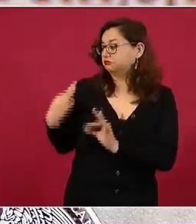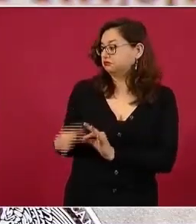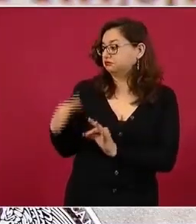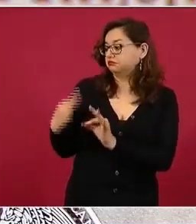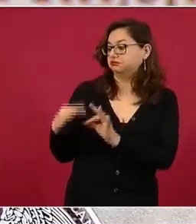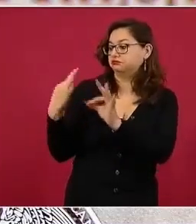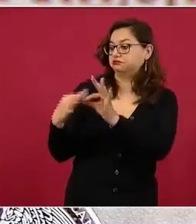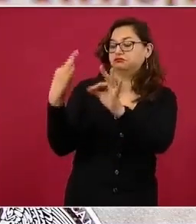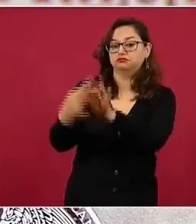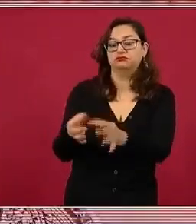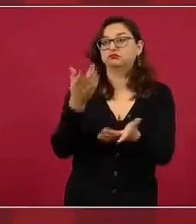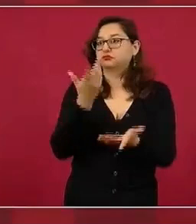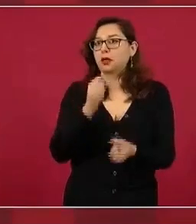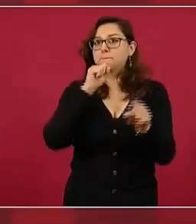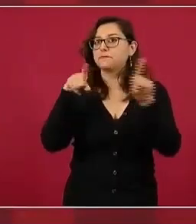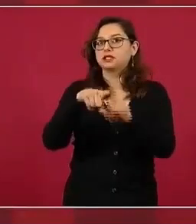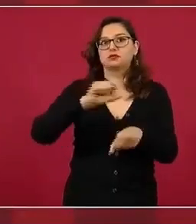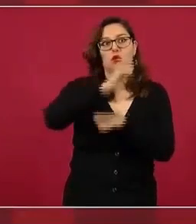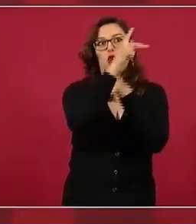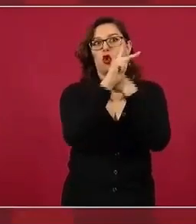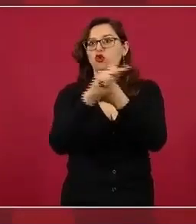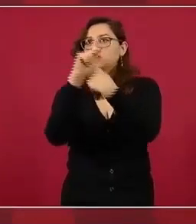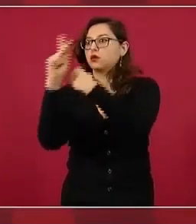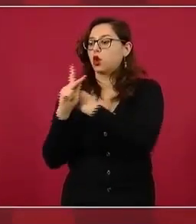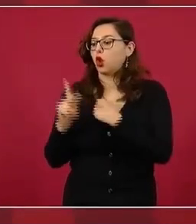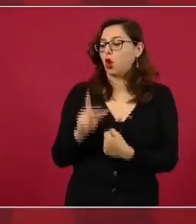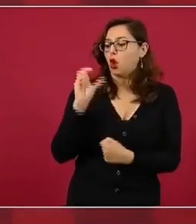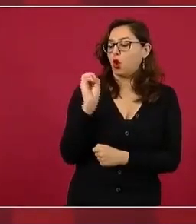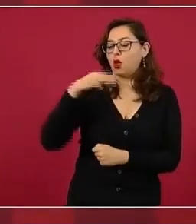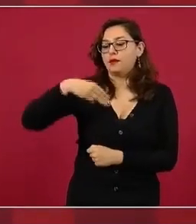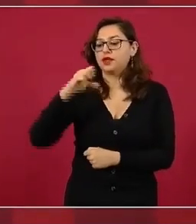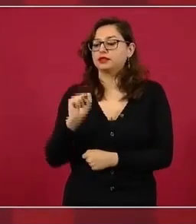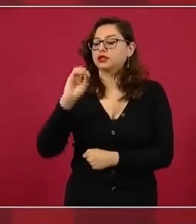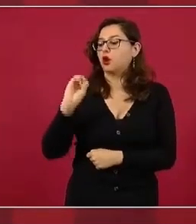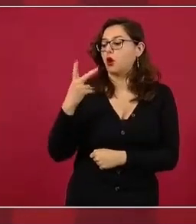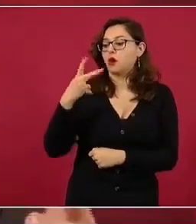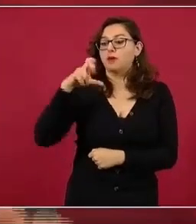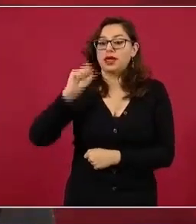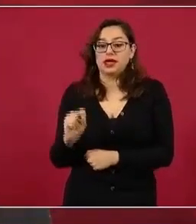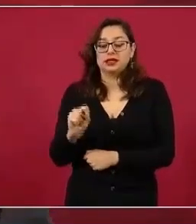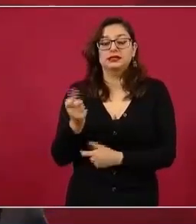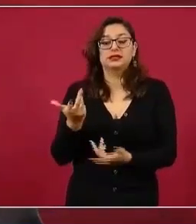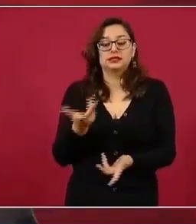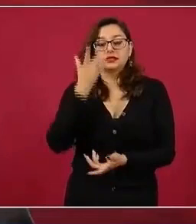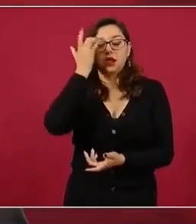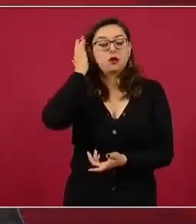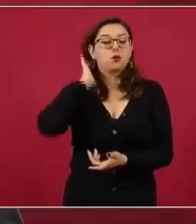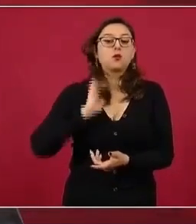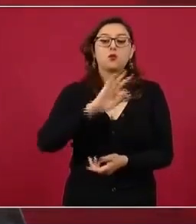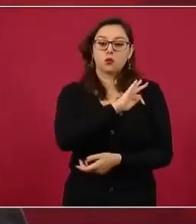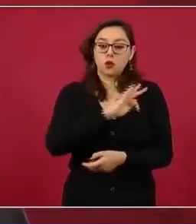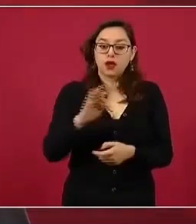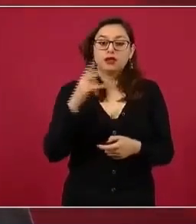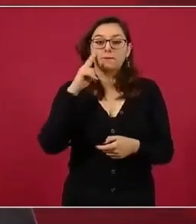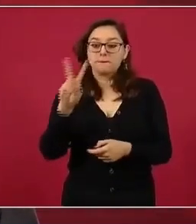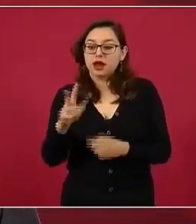este minuto recomienda la Organización Mundial de la Salud, la Organización Panamericana de la Salud. Y si ustedes revisan los